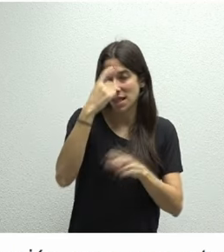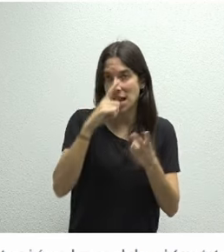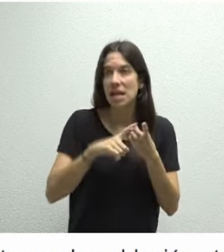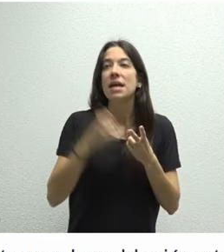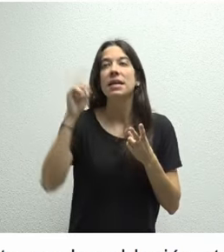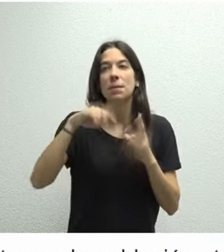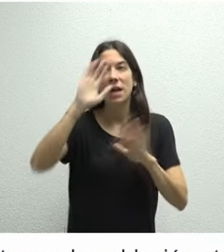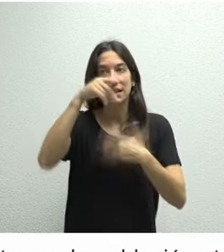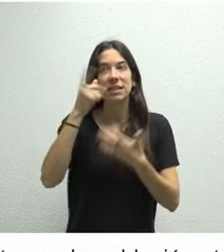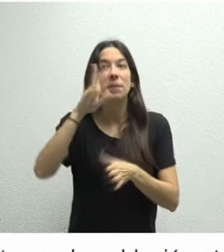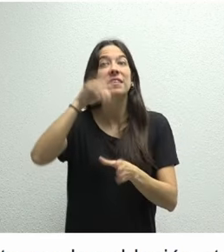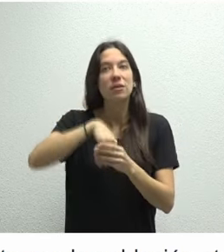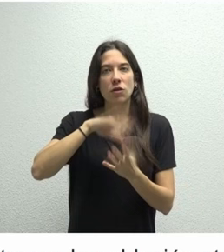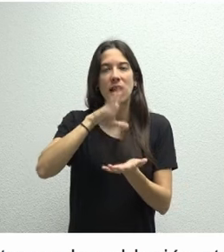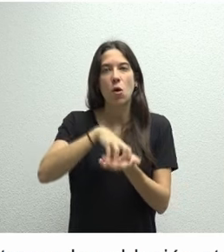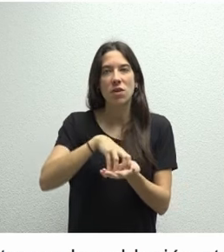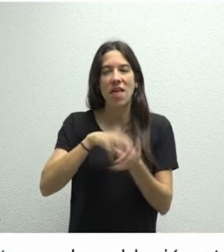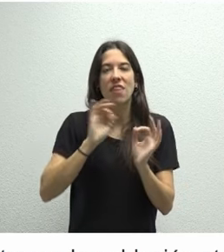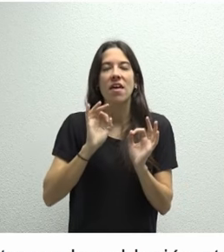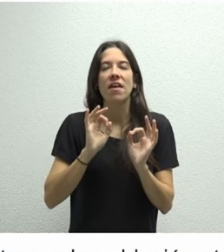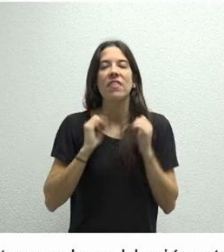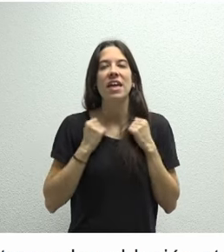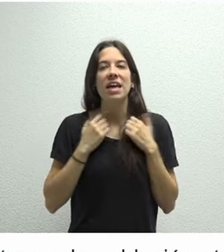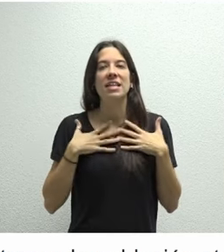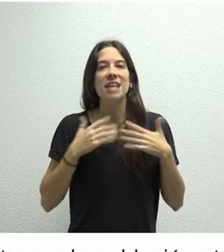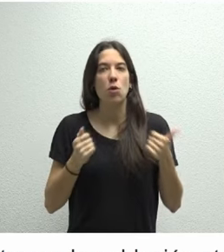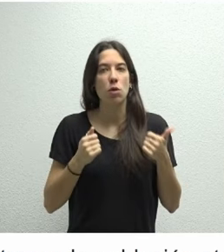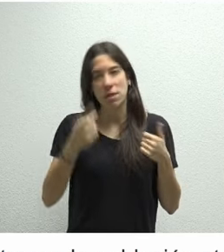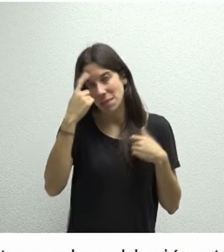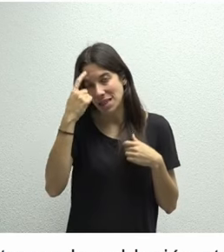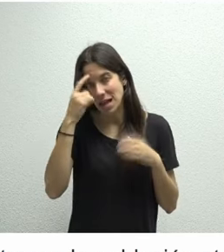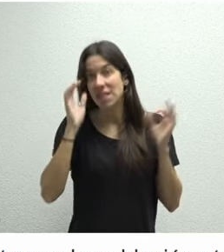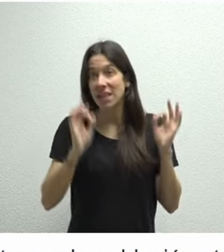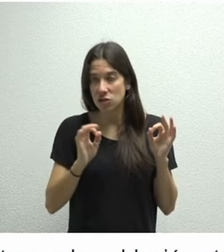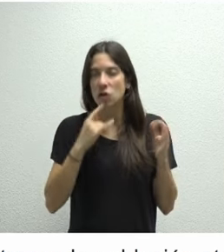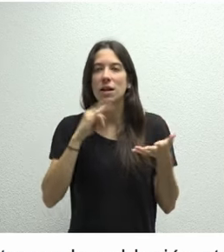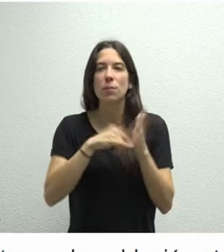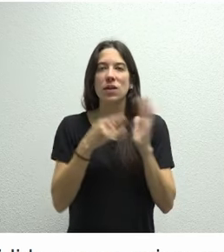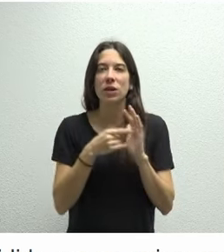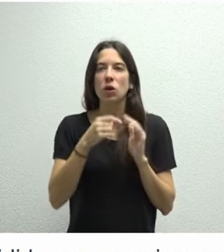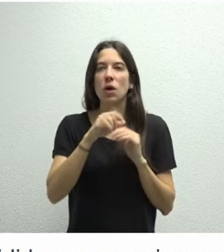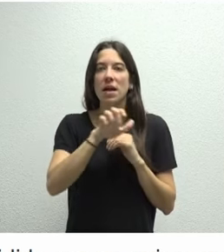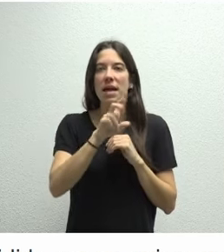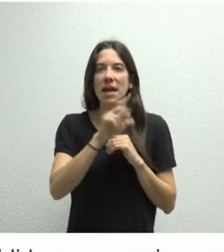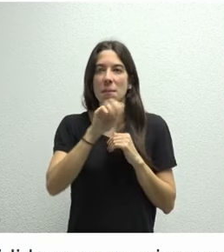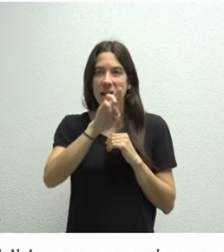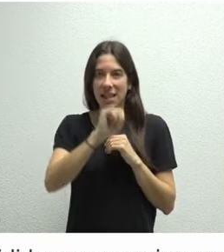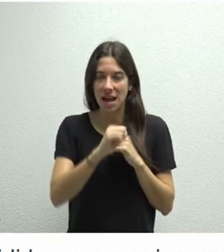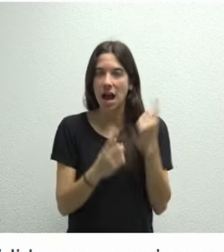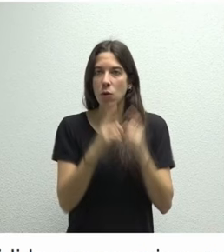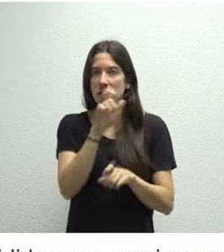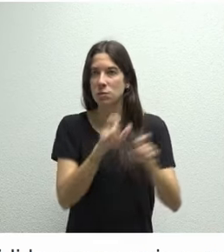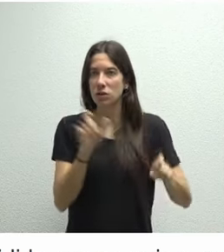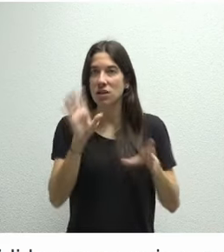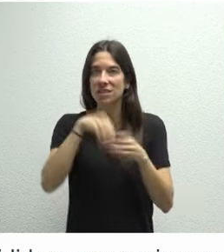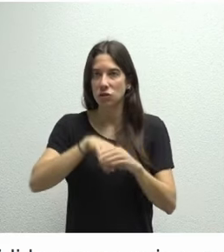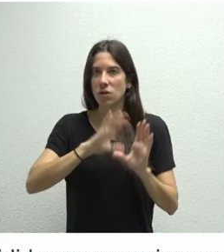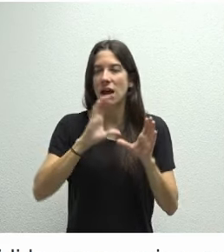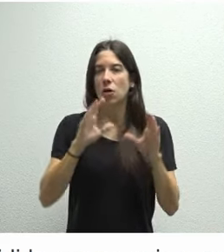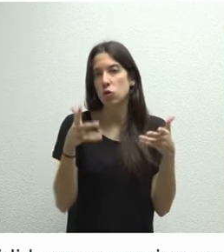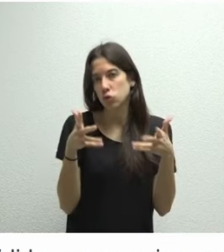unidad de Salud Mental de hecho pues a raíz de estar con todo el proyecto de batra pues ha habido un par de personas que desde la consulta de la unidad de salud mental